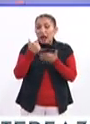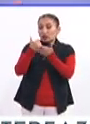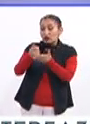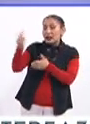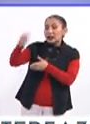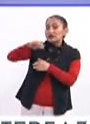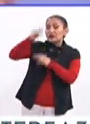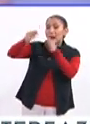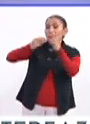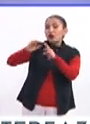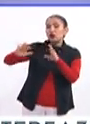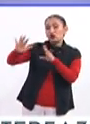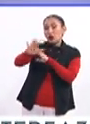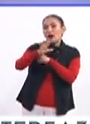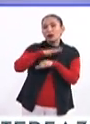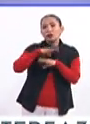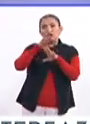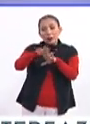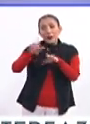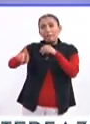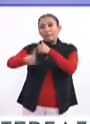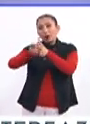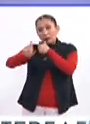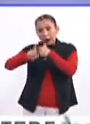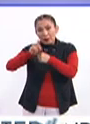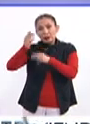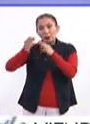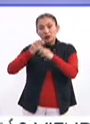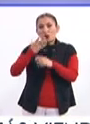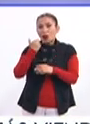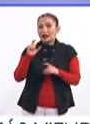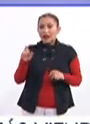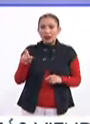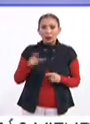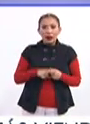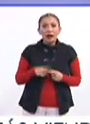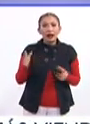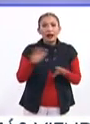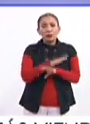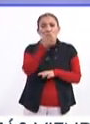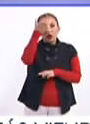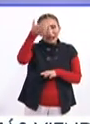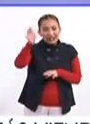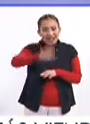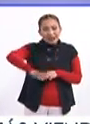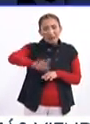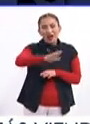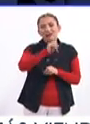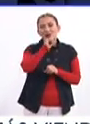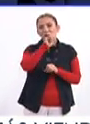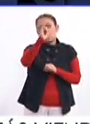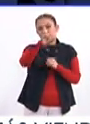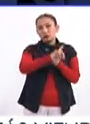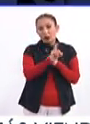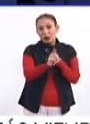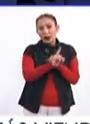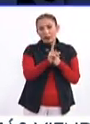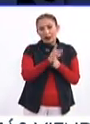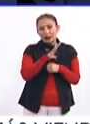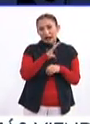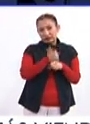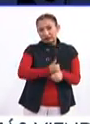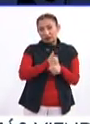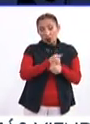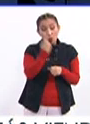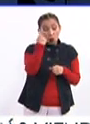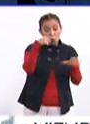a las necesidades globales que existen con las crisis mundiales de escasez de agua, del cambio climático y los demás problemas que aquejan no